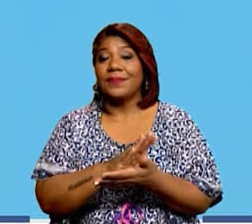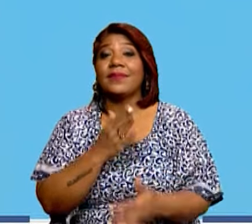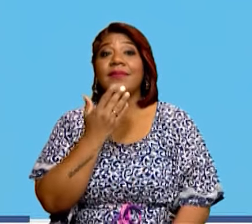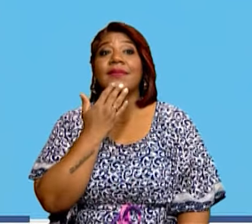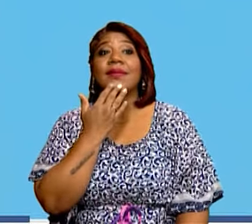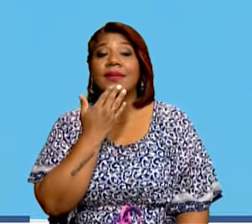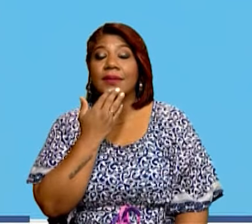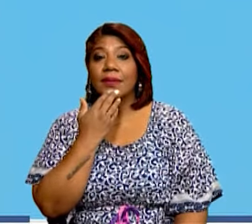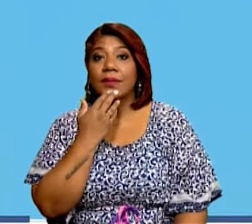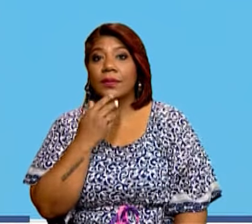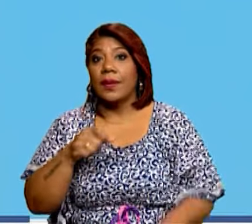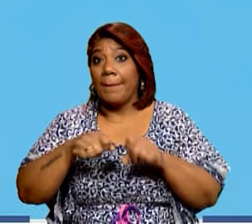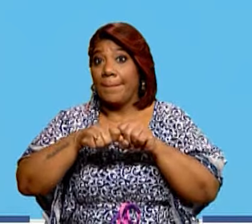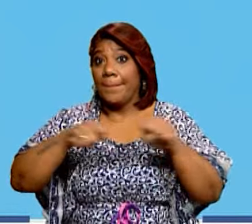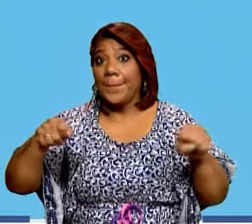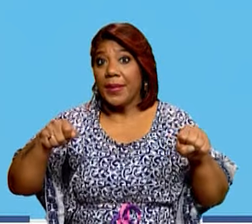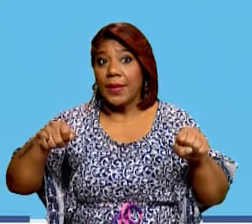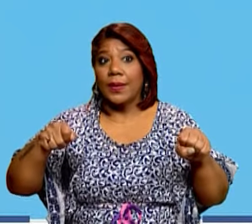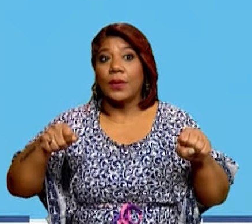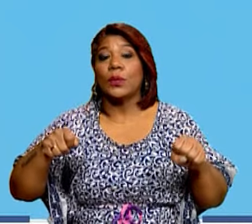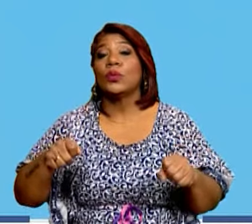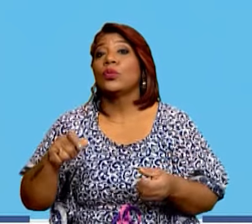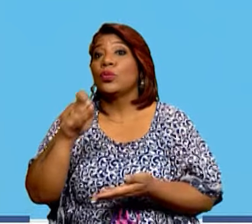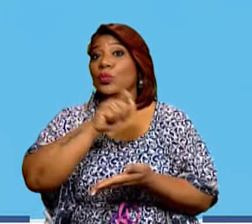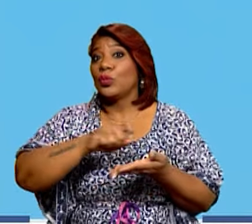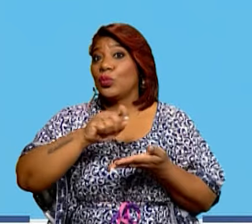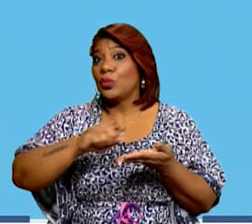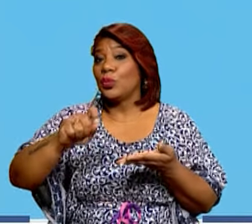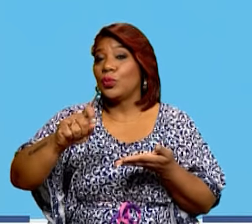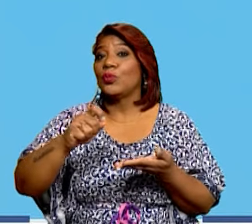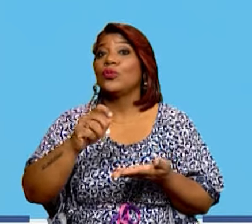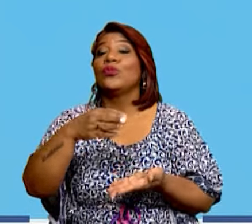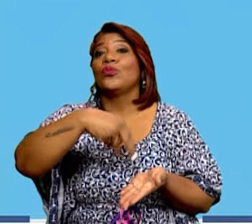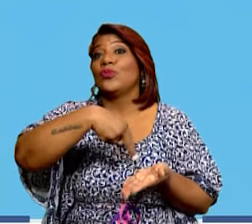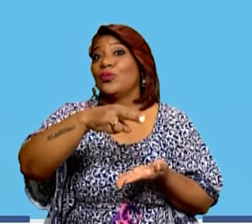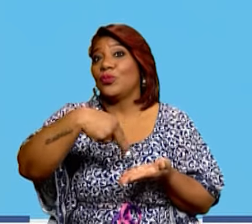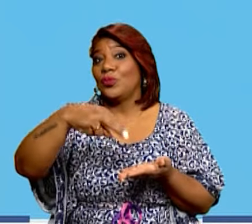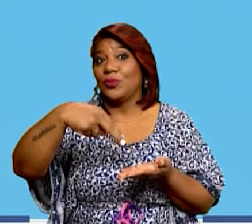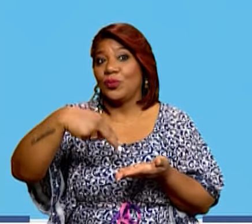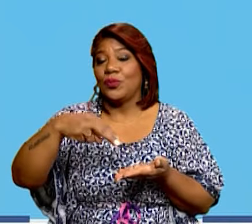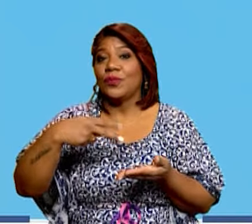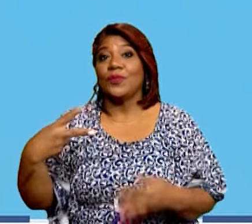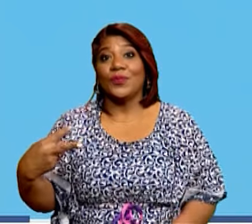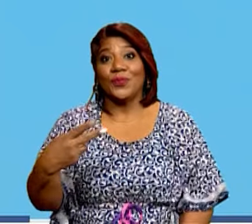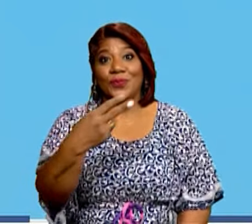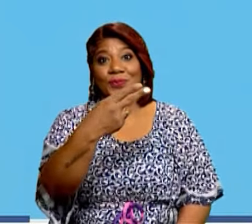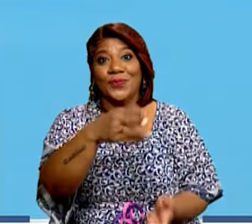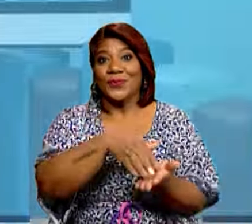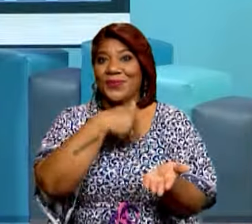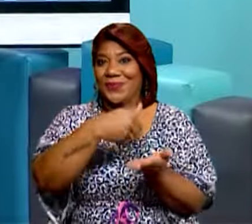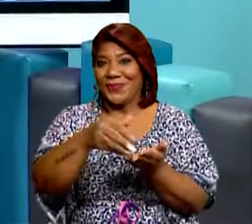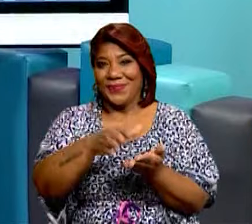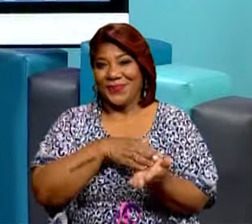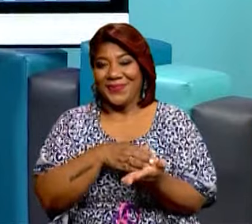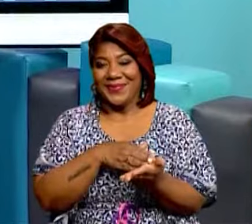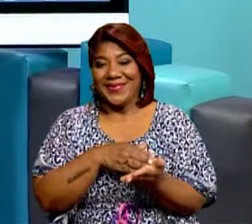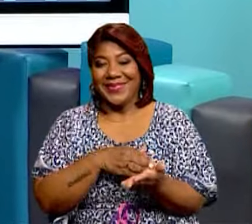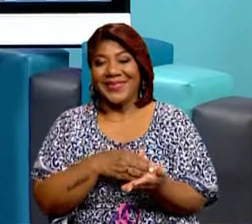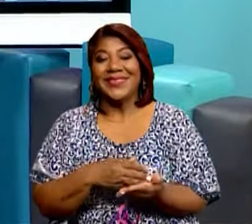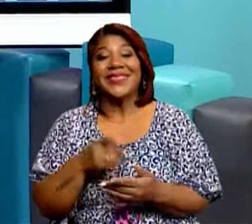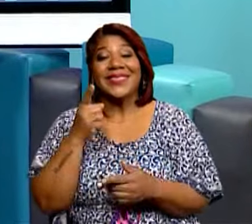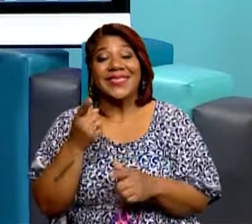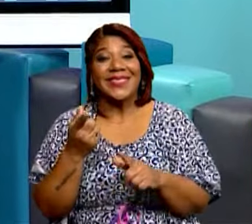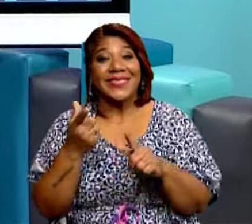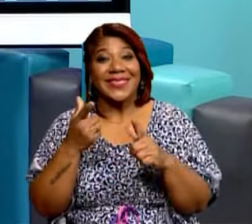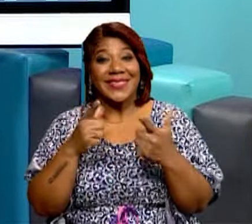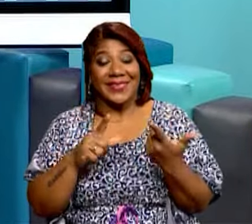colores, marcadores, lápices de colores, goma y tijera. Prepárate si quieres con